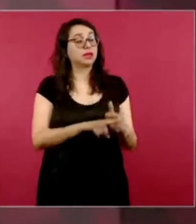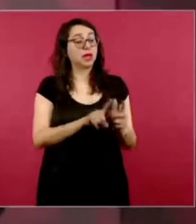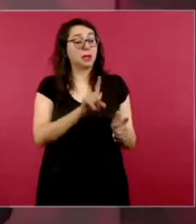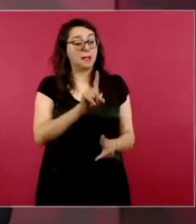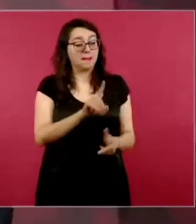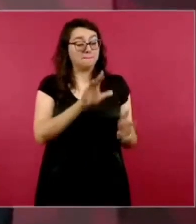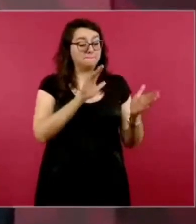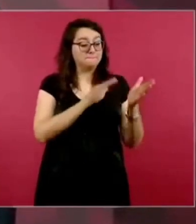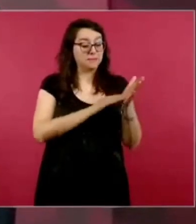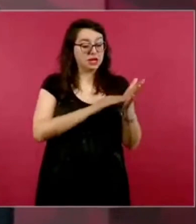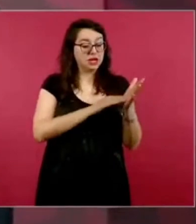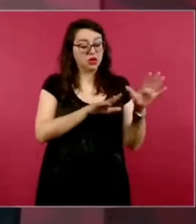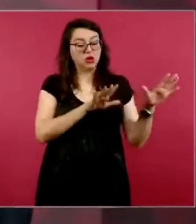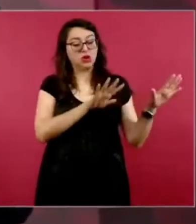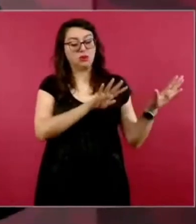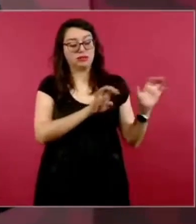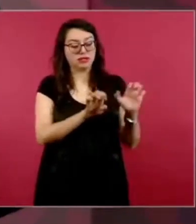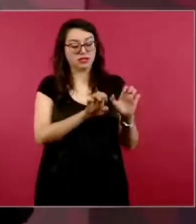1983